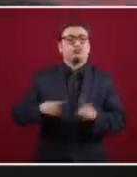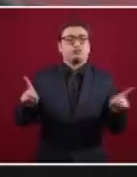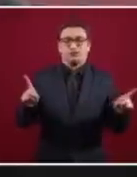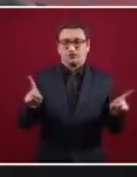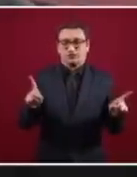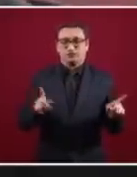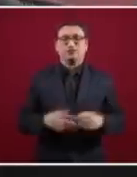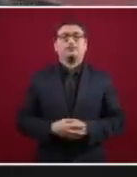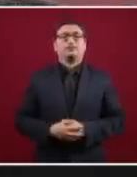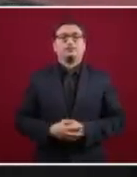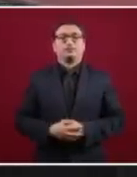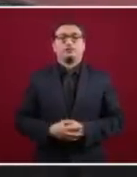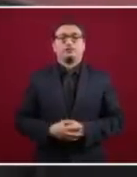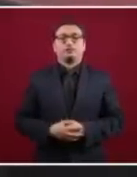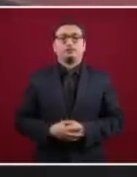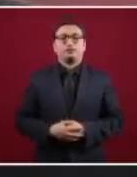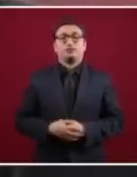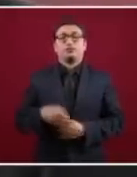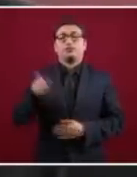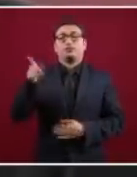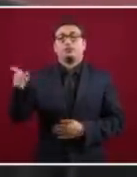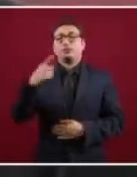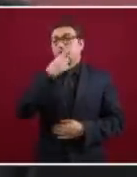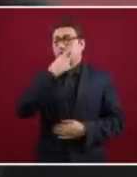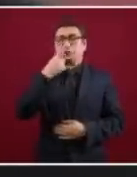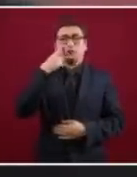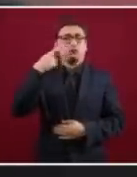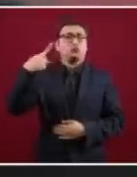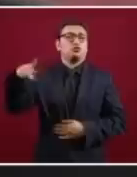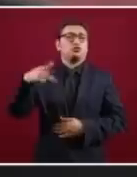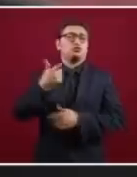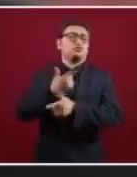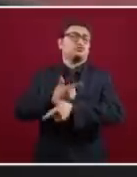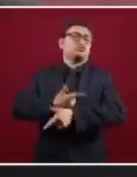y que tiene toda la libertad